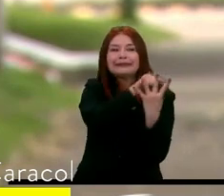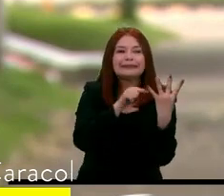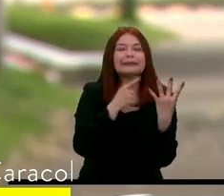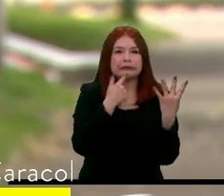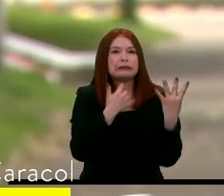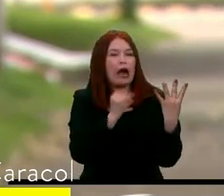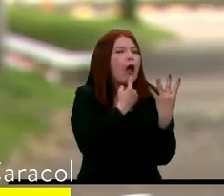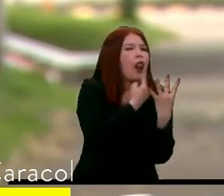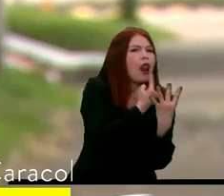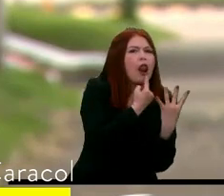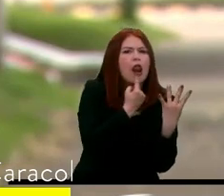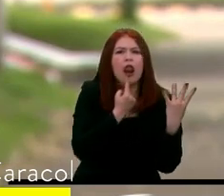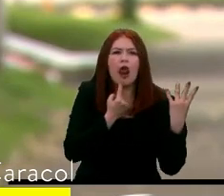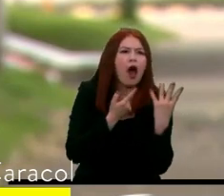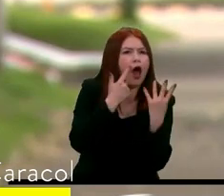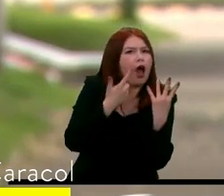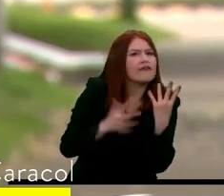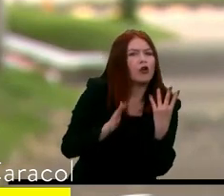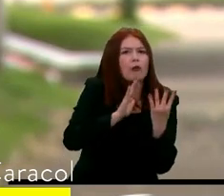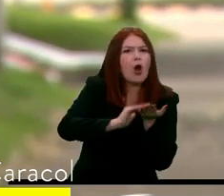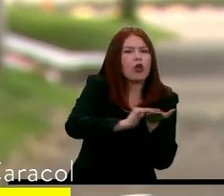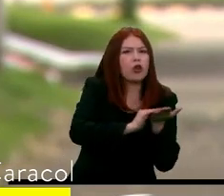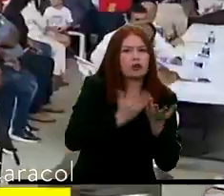estos acercamientos exploratorios con estos grupos.